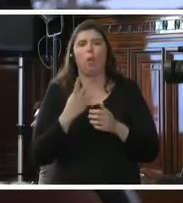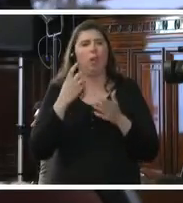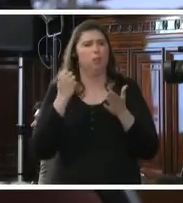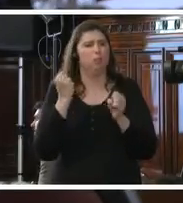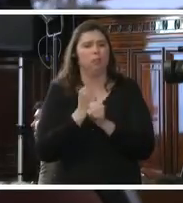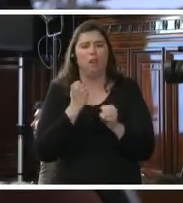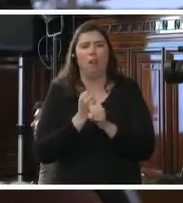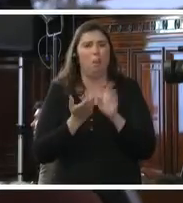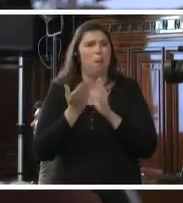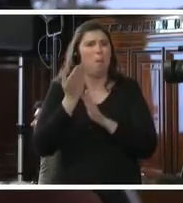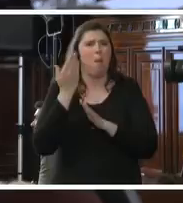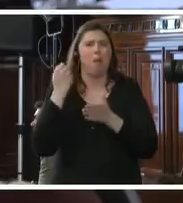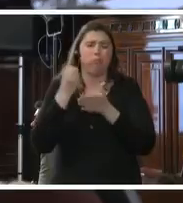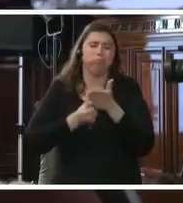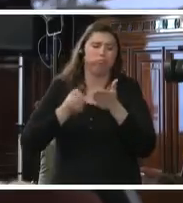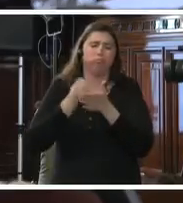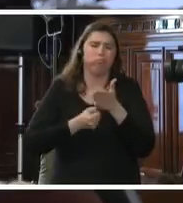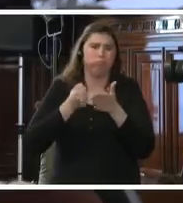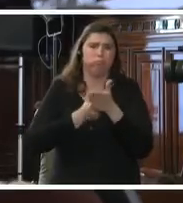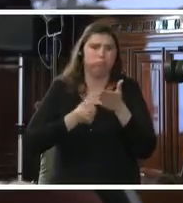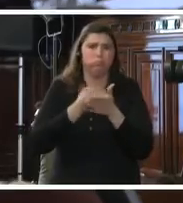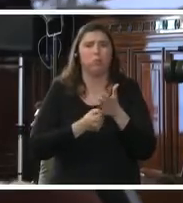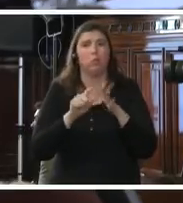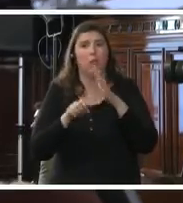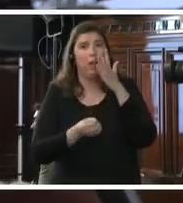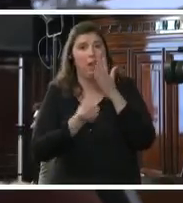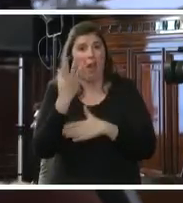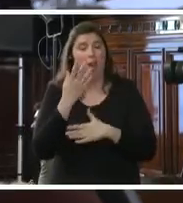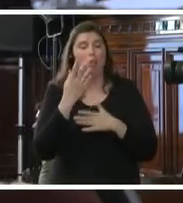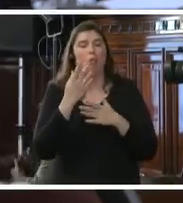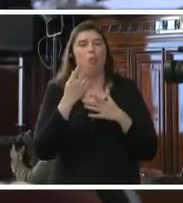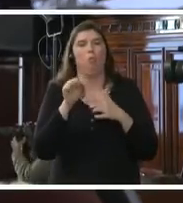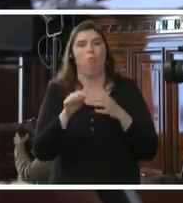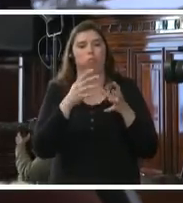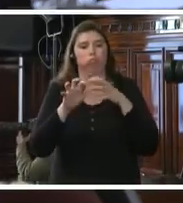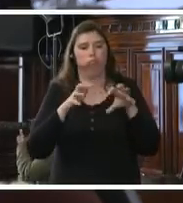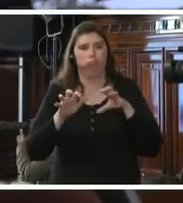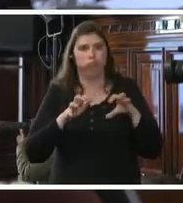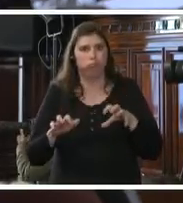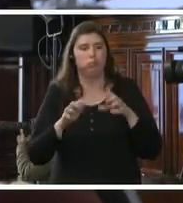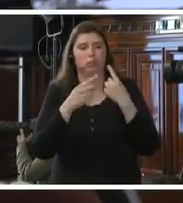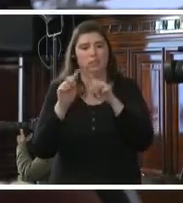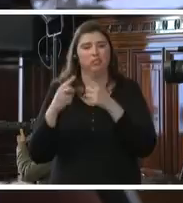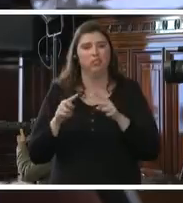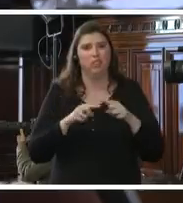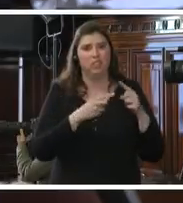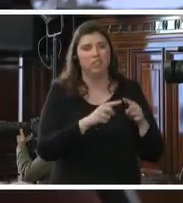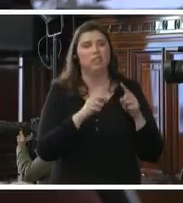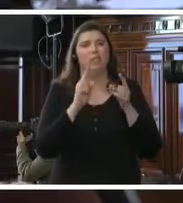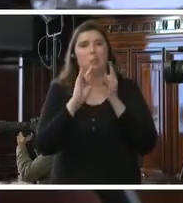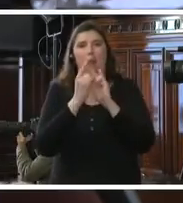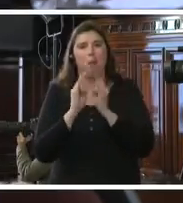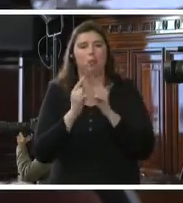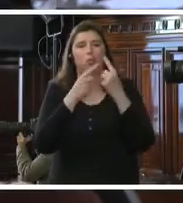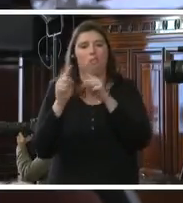mucho más ahora cuando se ha creado una gran cruzada a través de distintos parlamentos de